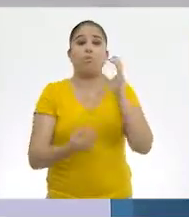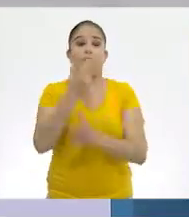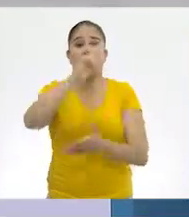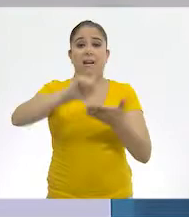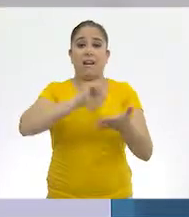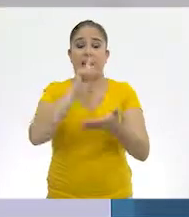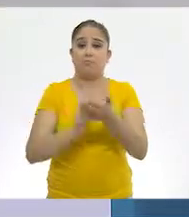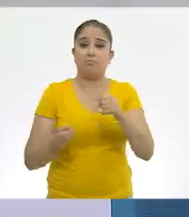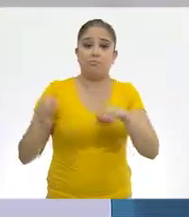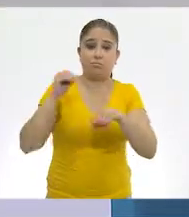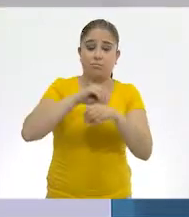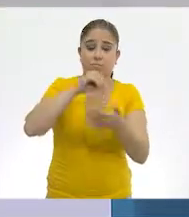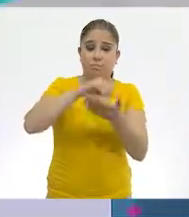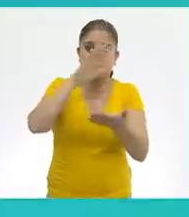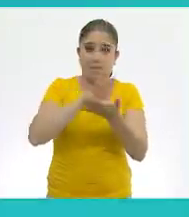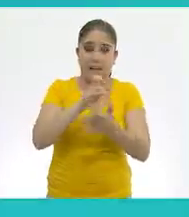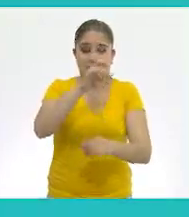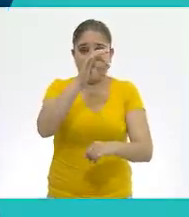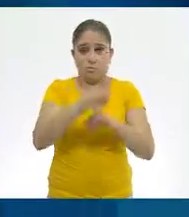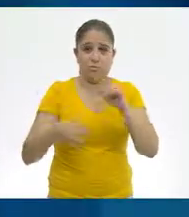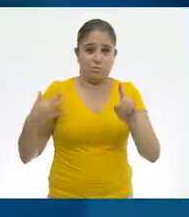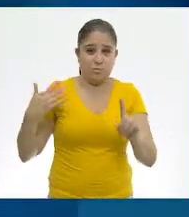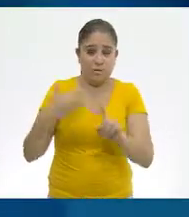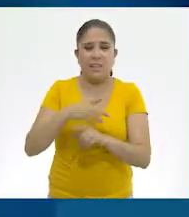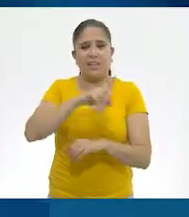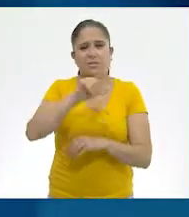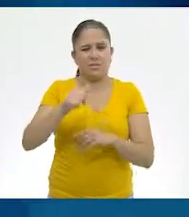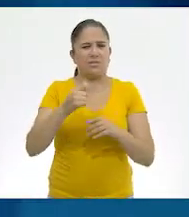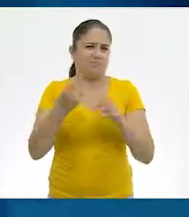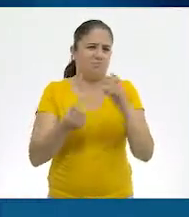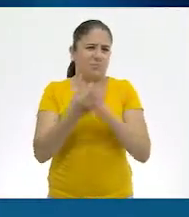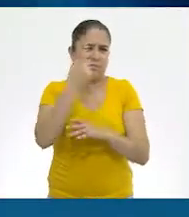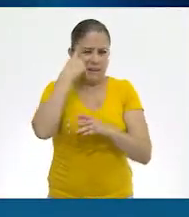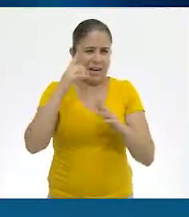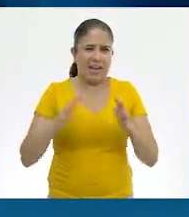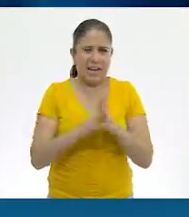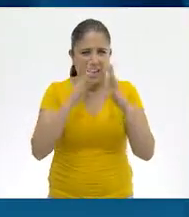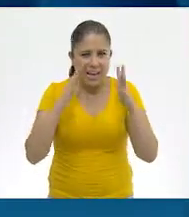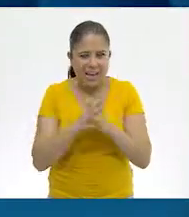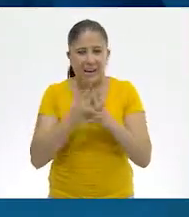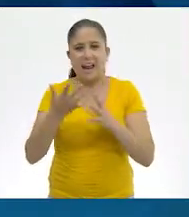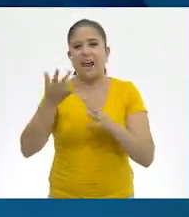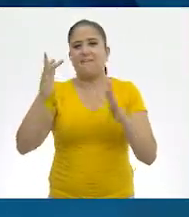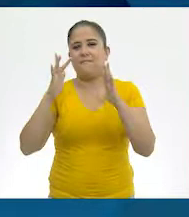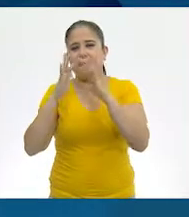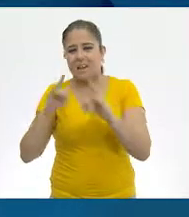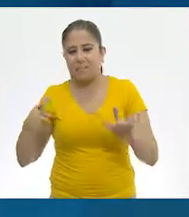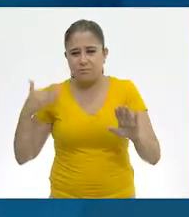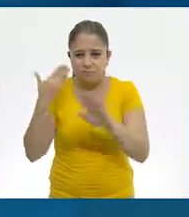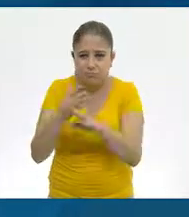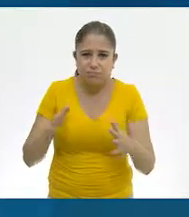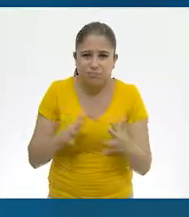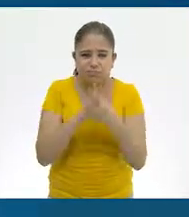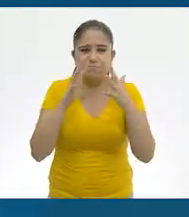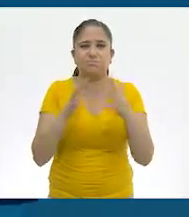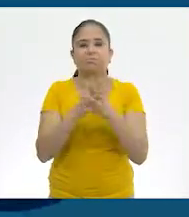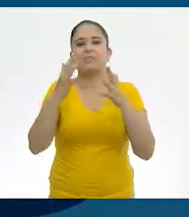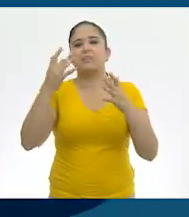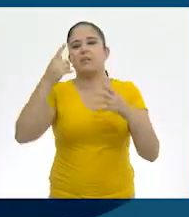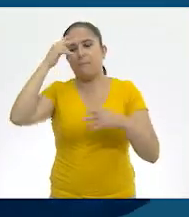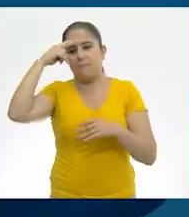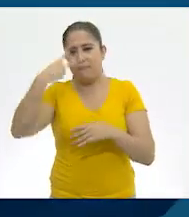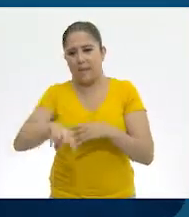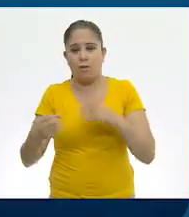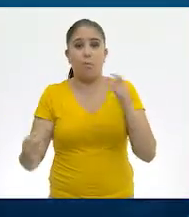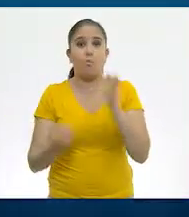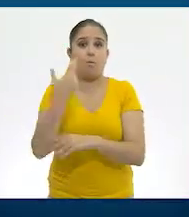¿Se acuerdan? Después de la Guerra de Reforma, de la Segunda Intervención Francesa y del Segundo Imperio Mexicano, la República Restaurada